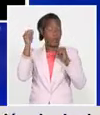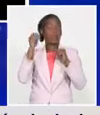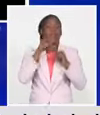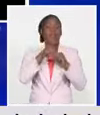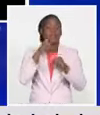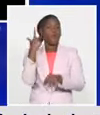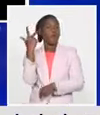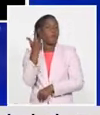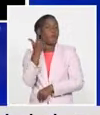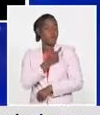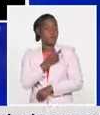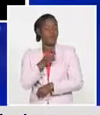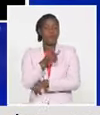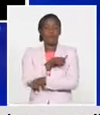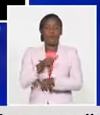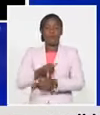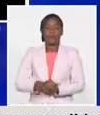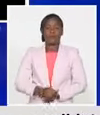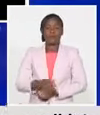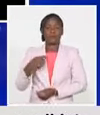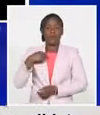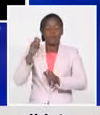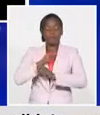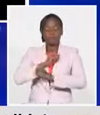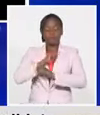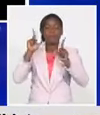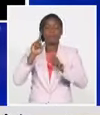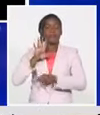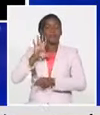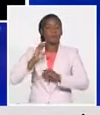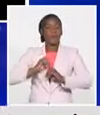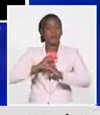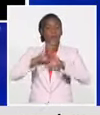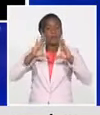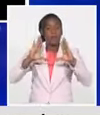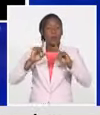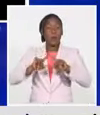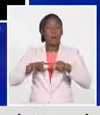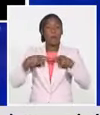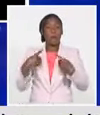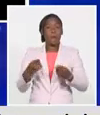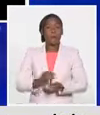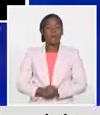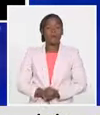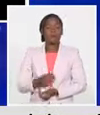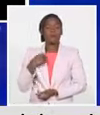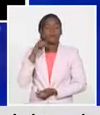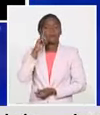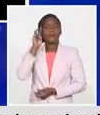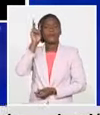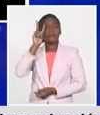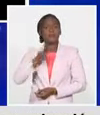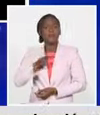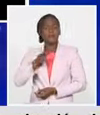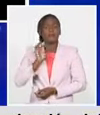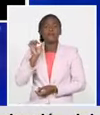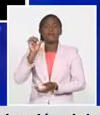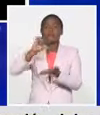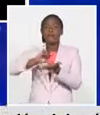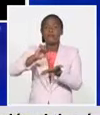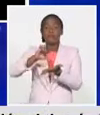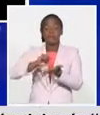tempranito. A las 5 de la mañana nos levantamos porque estuvimos en el centro de distribución de